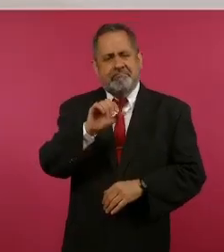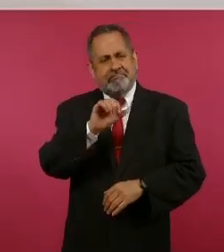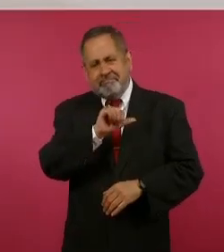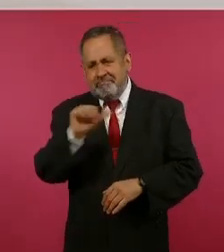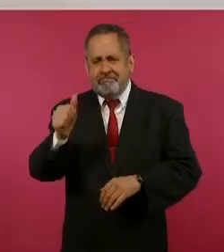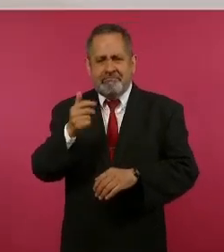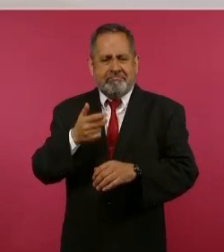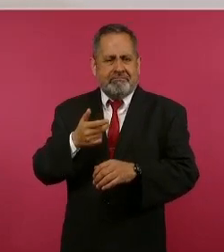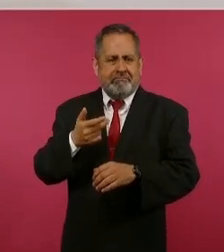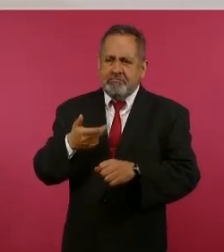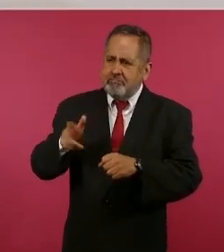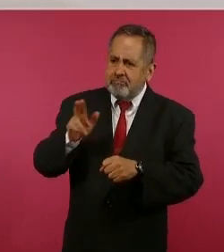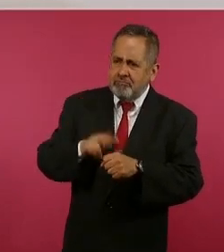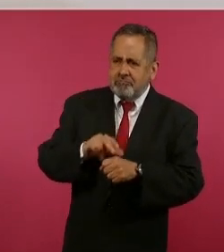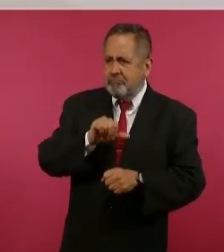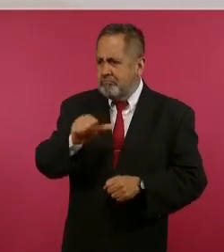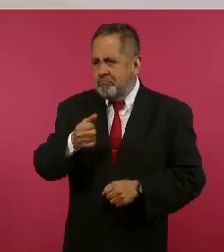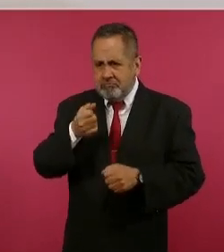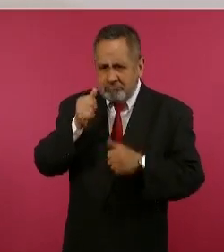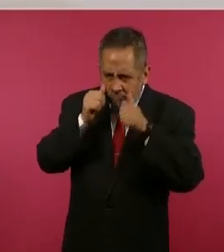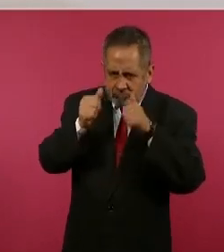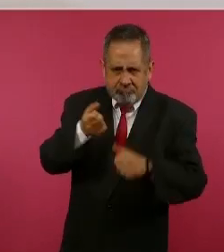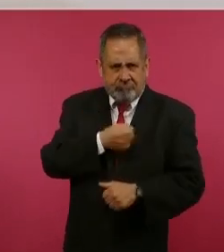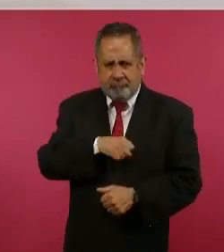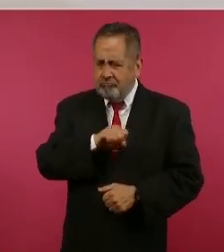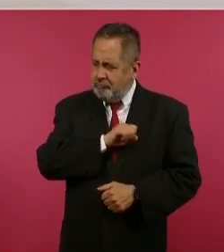es decir, universal.